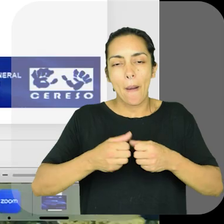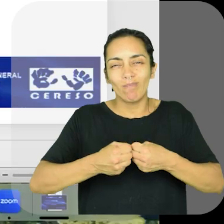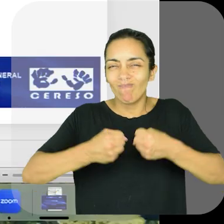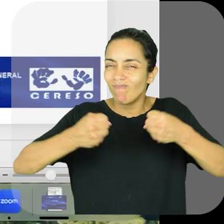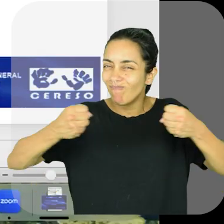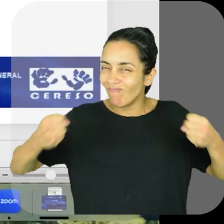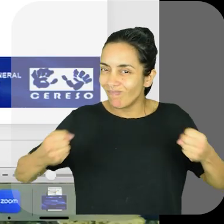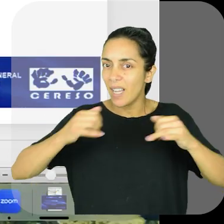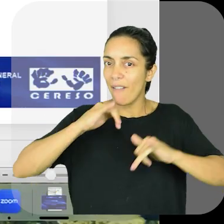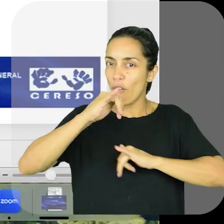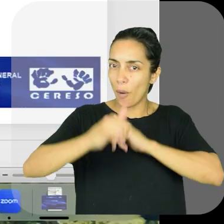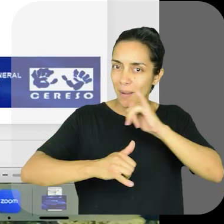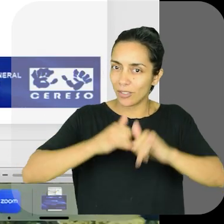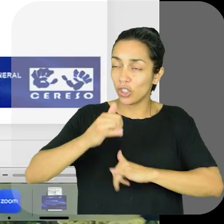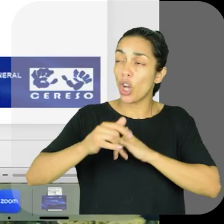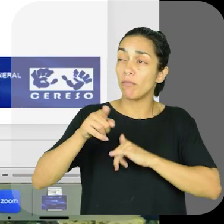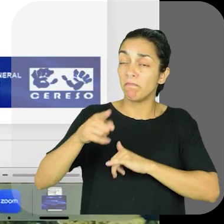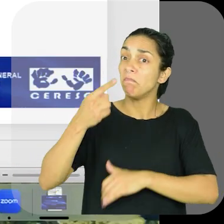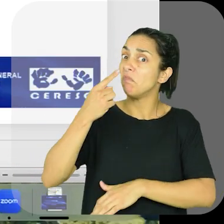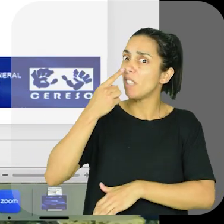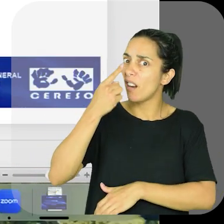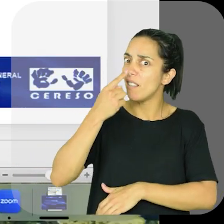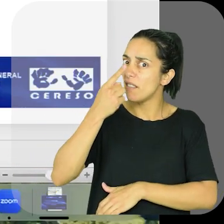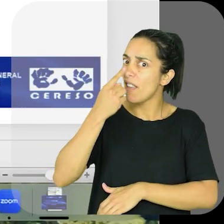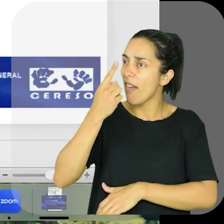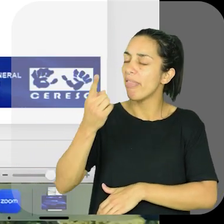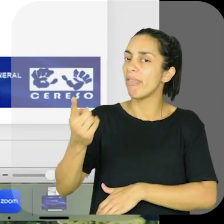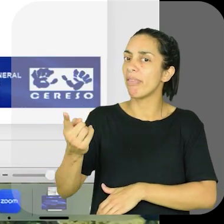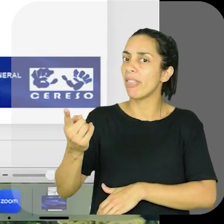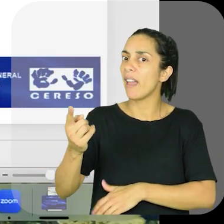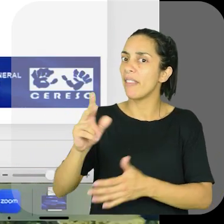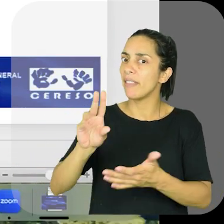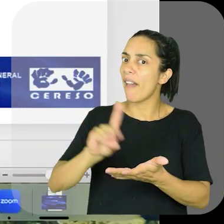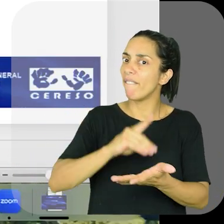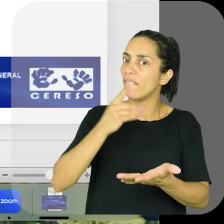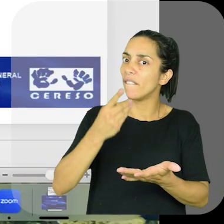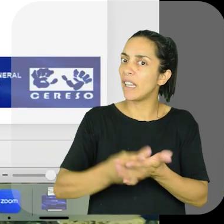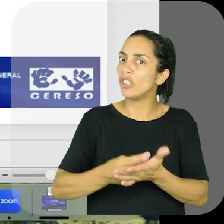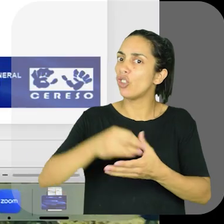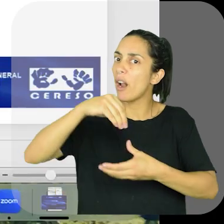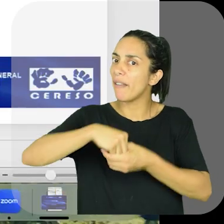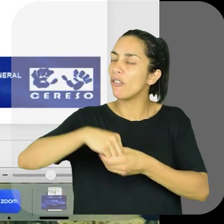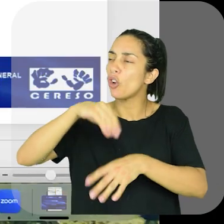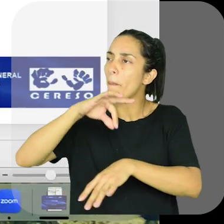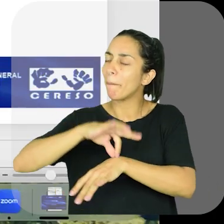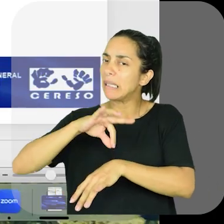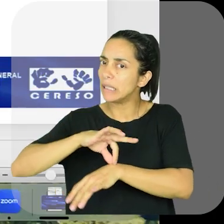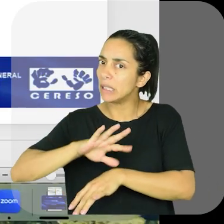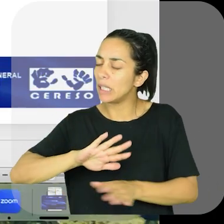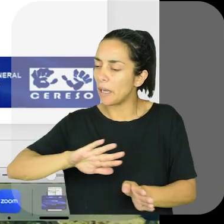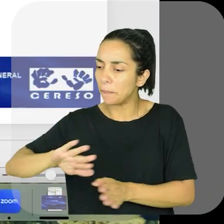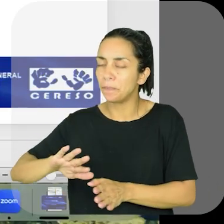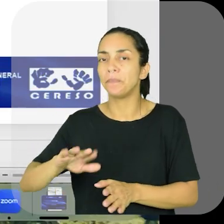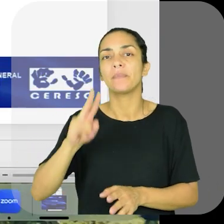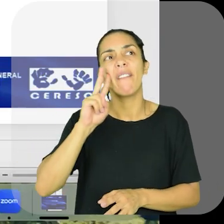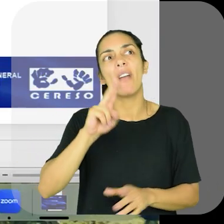me parece interesante, nunca lo había encontrado, esta definición que tiene mucho sentido. Creo que están viendo mi